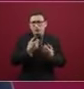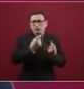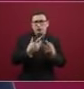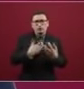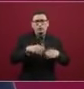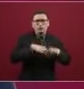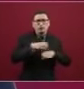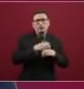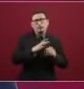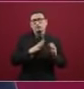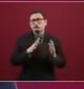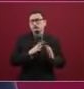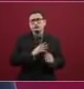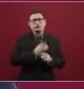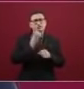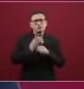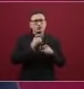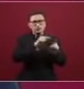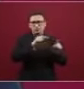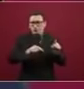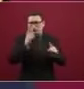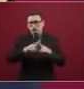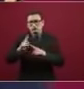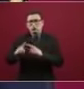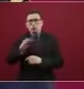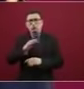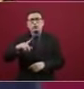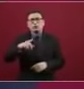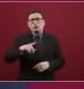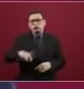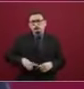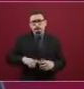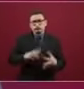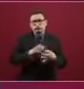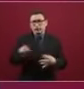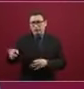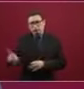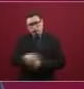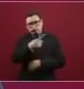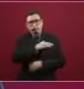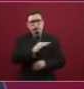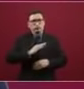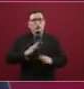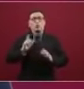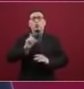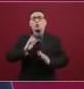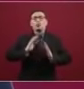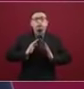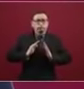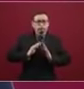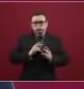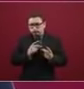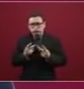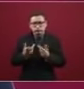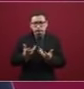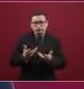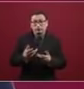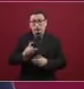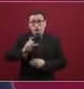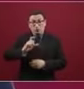estatal y otras dependencias públicas. Eso lo puede hacer el personal militar en activo. Cuando se va a esta